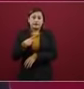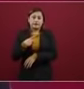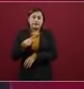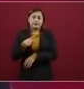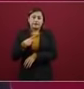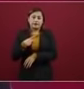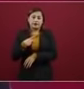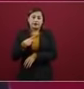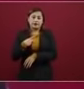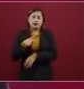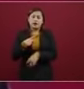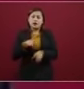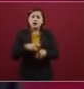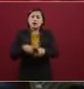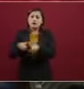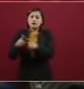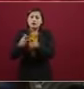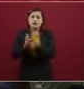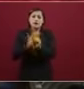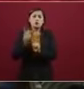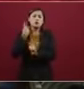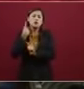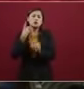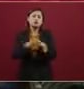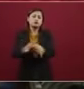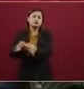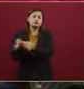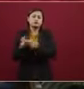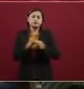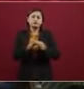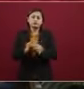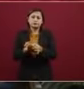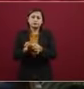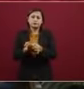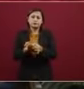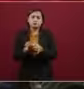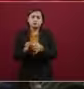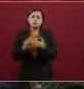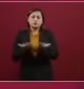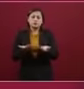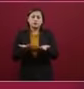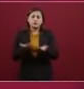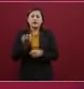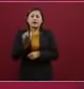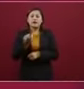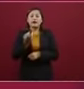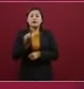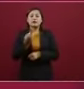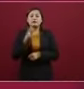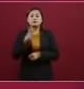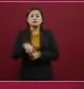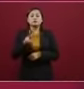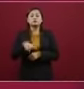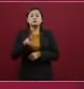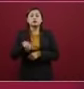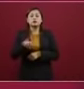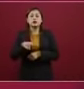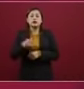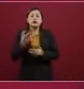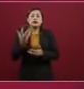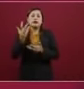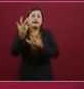de todos los partidos políticos. Es un una aspiración ambiciosa,